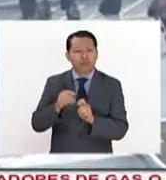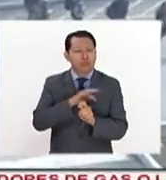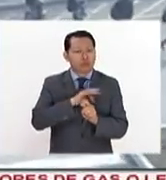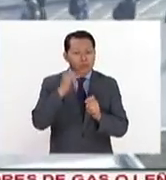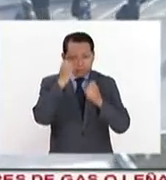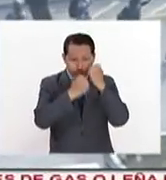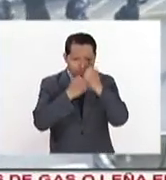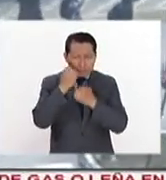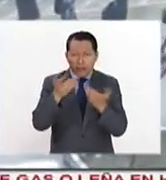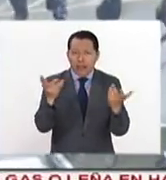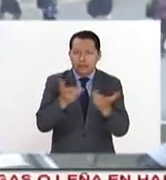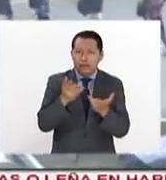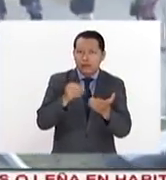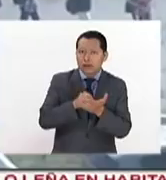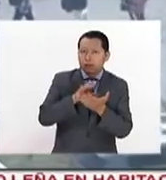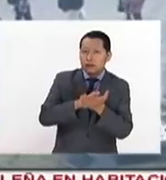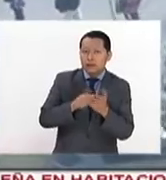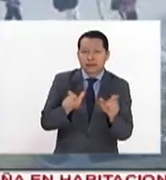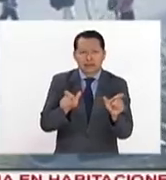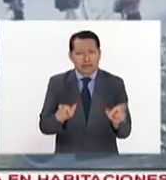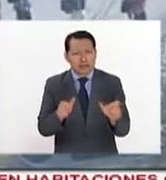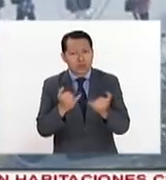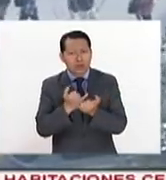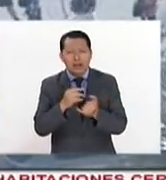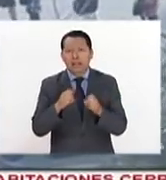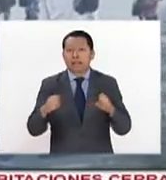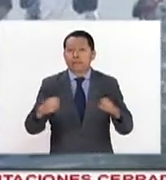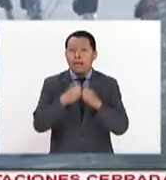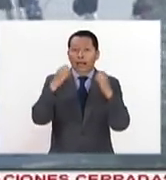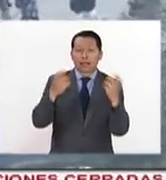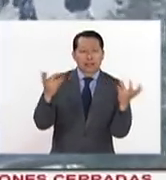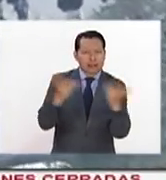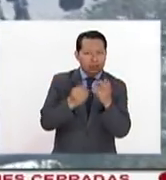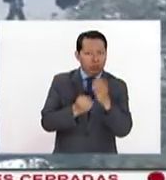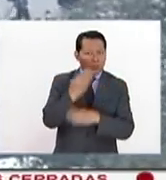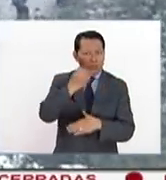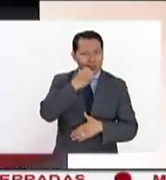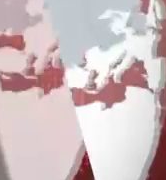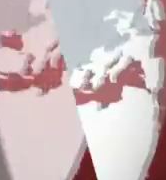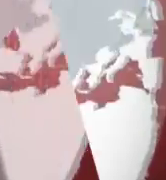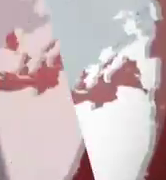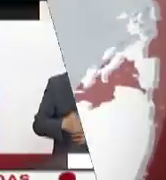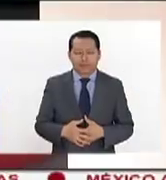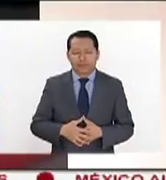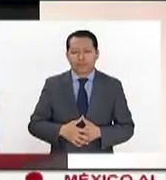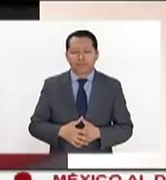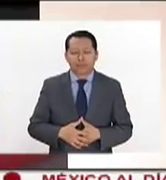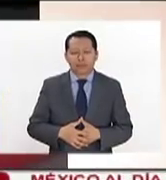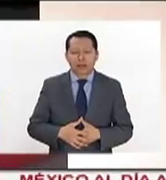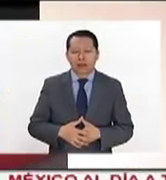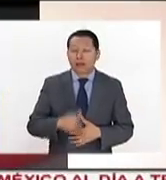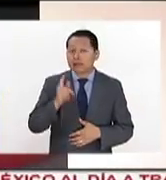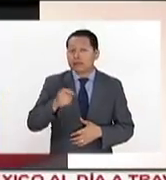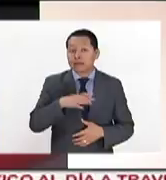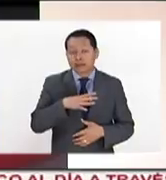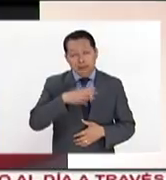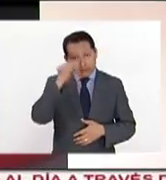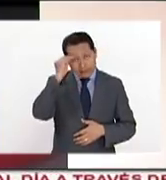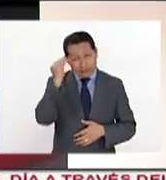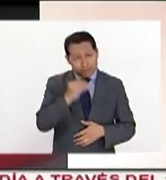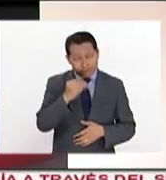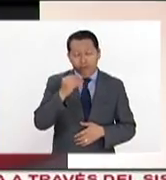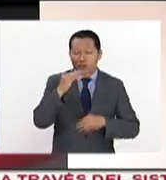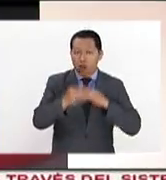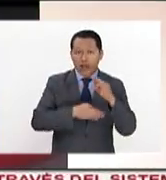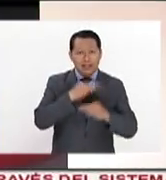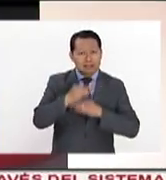para actualizar los protocolos de seguridad y planes de emergencia en las escuelas. Esta es una terrible noticia, y es que